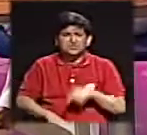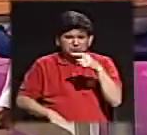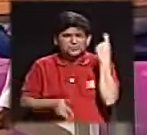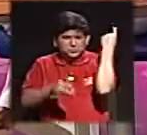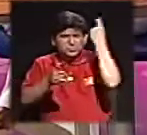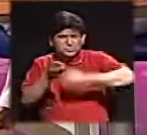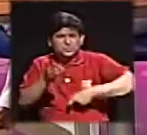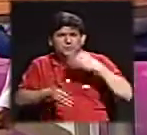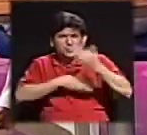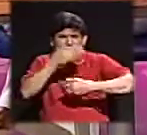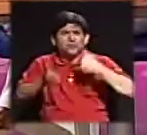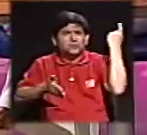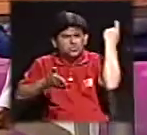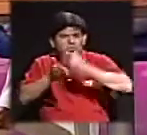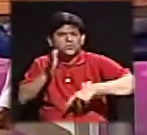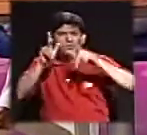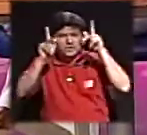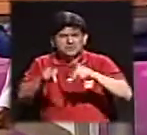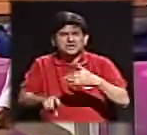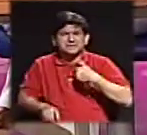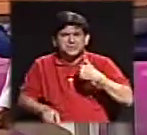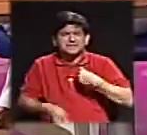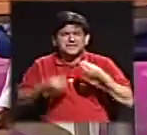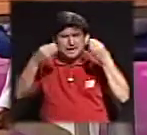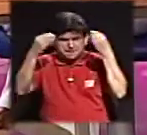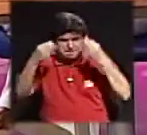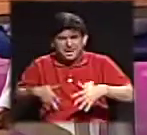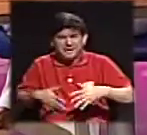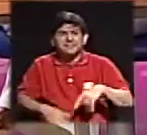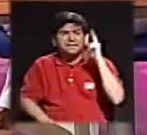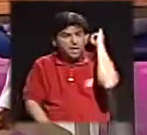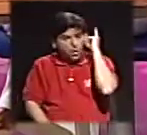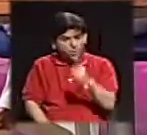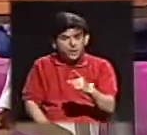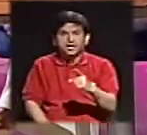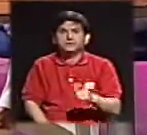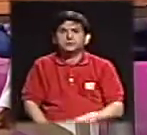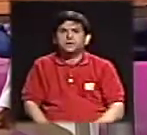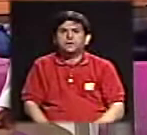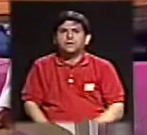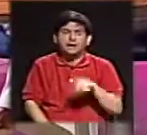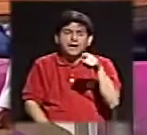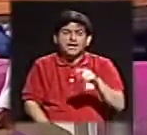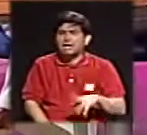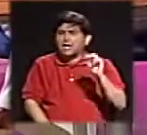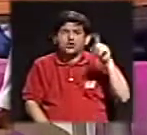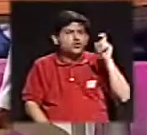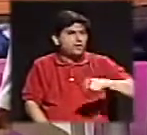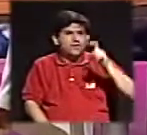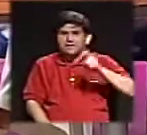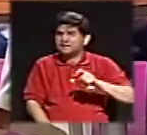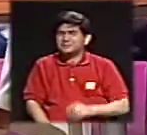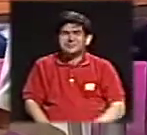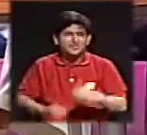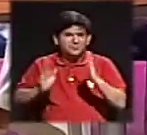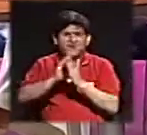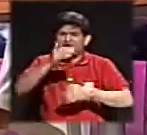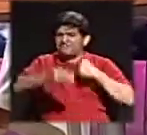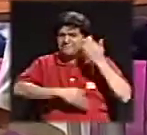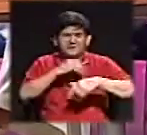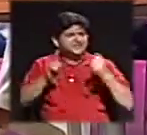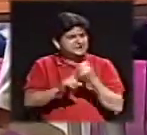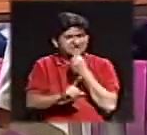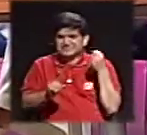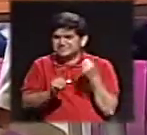cruel, esto es un proceso cruel para alguien que acaba de tener una pérdida y se le obliga a innecesariamente pasar por un proceso así